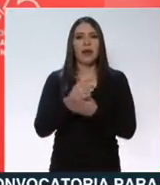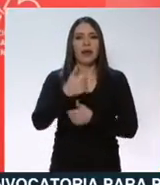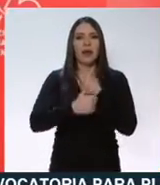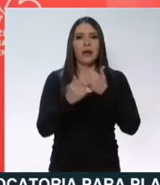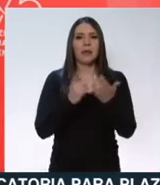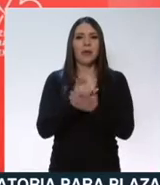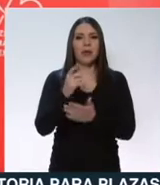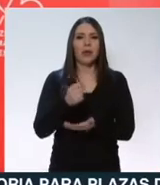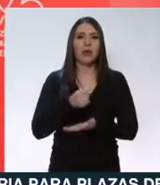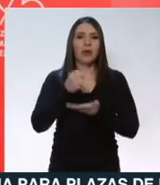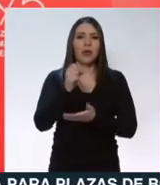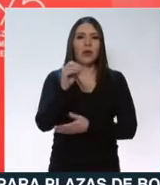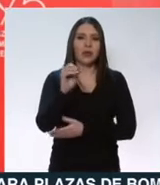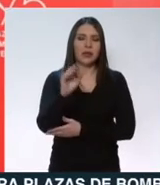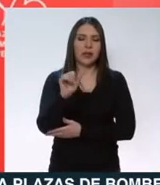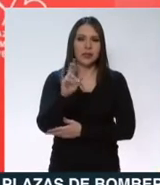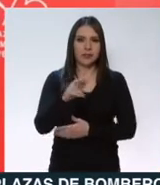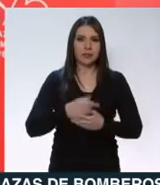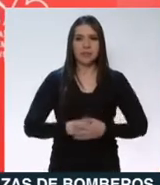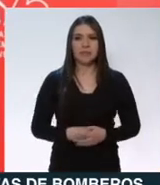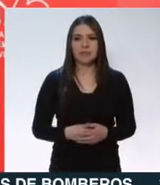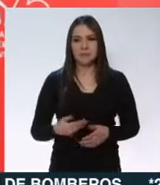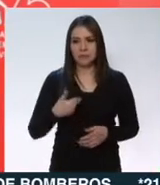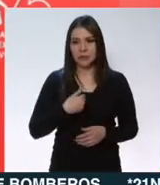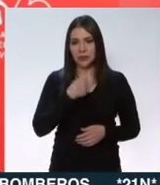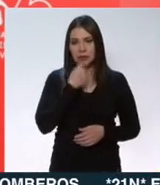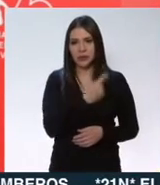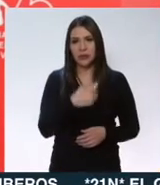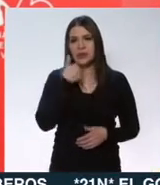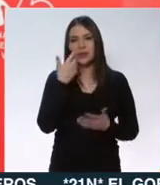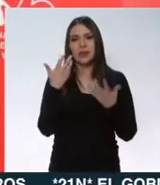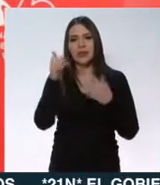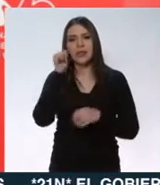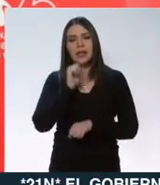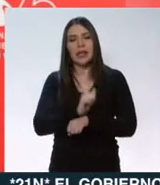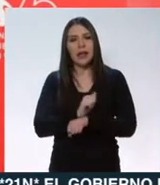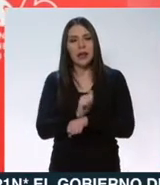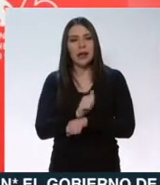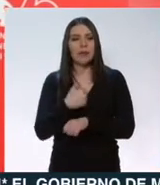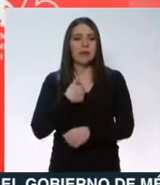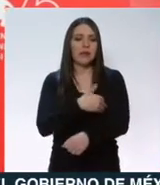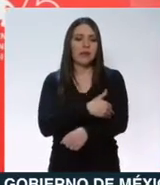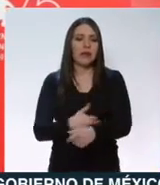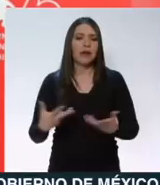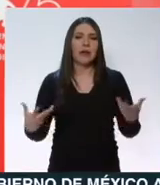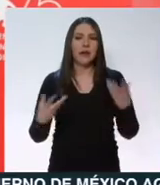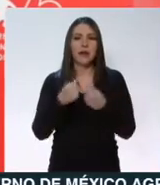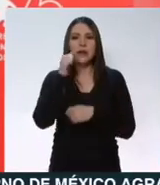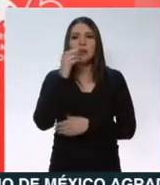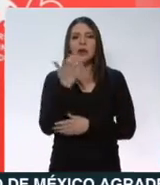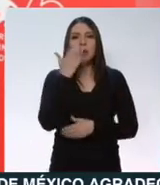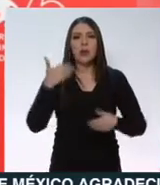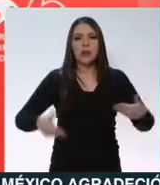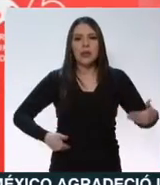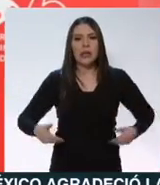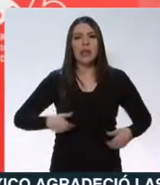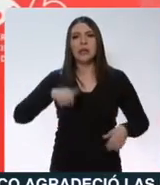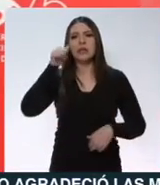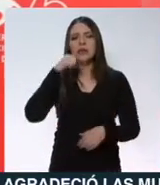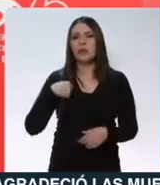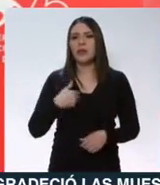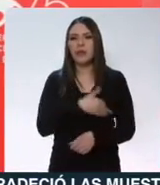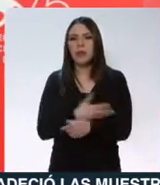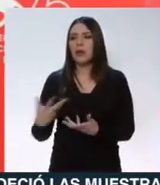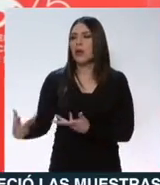pensaría que quería ser actriz. Crecí dentro de una familia que tenía una tradición teatral. Desde muy niña me llevaron al teatro y tenía